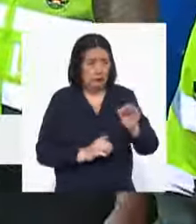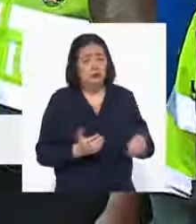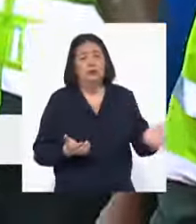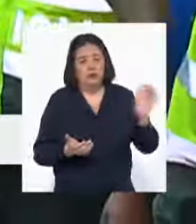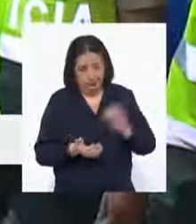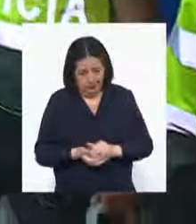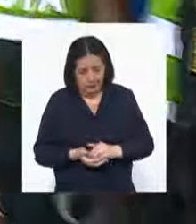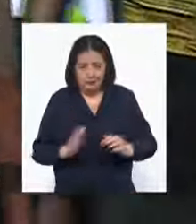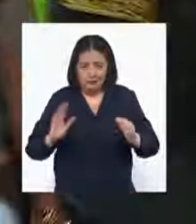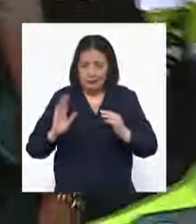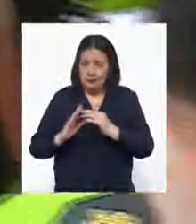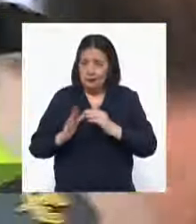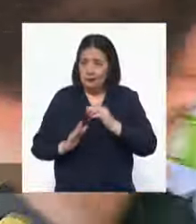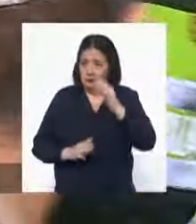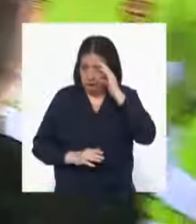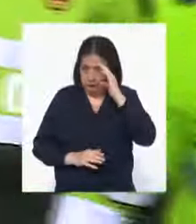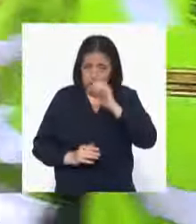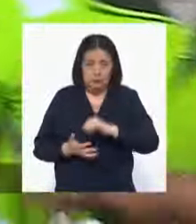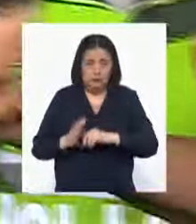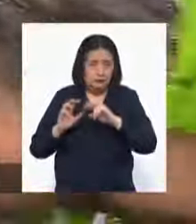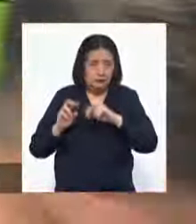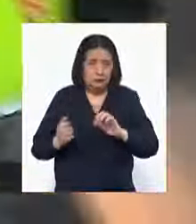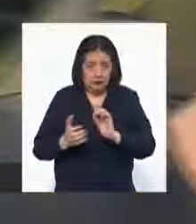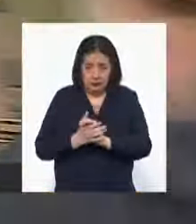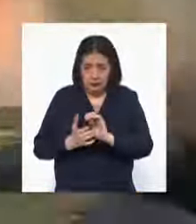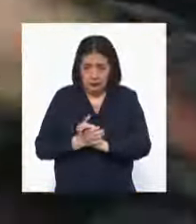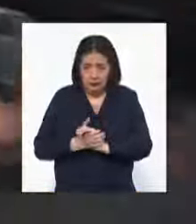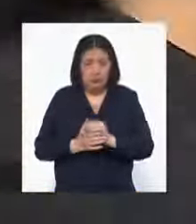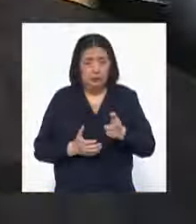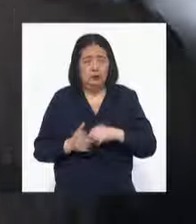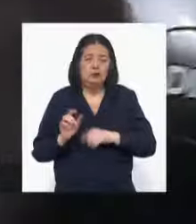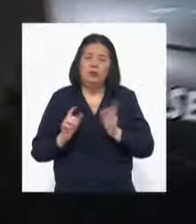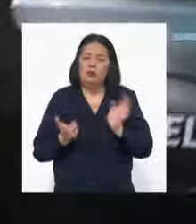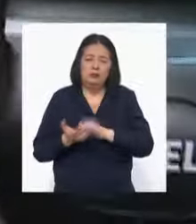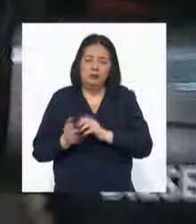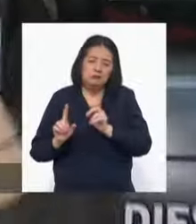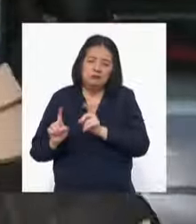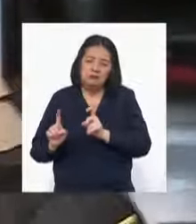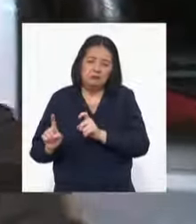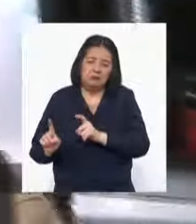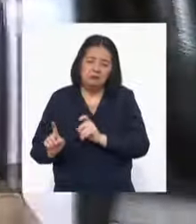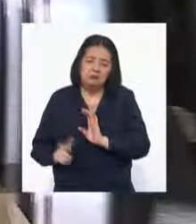nuevamente al Departamento de Investigación Criminal de Chorrillos, en donde será interrogado.